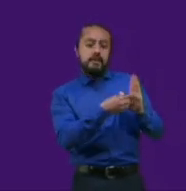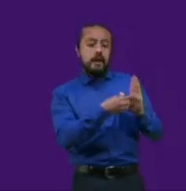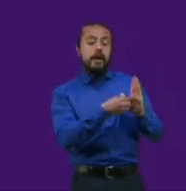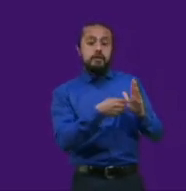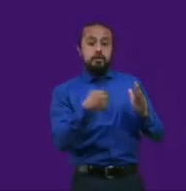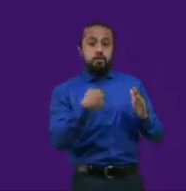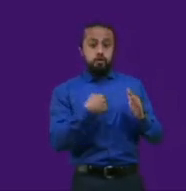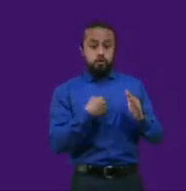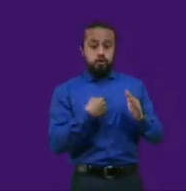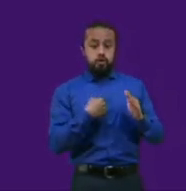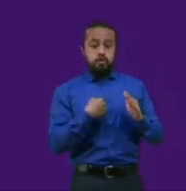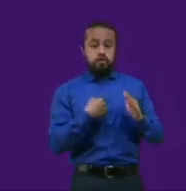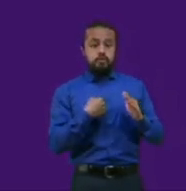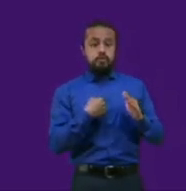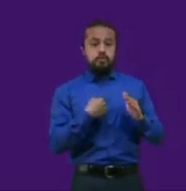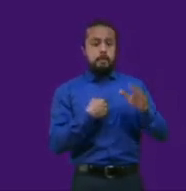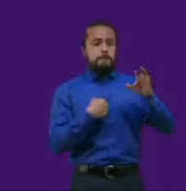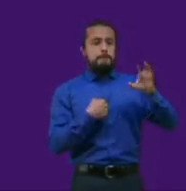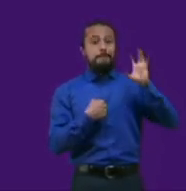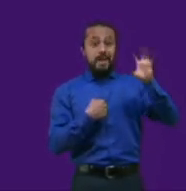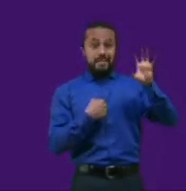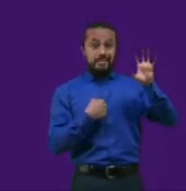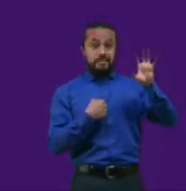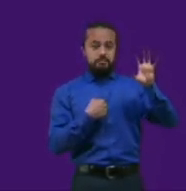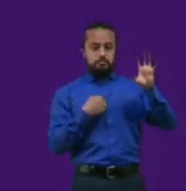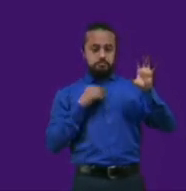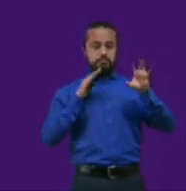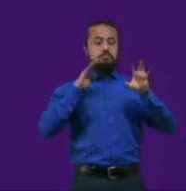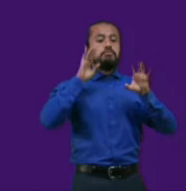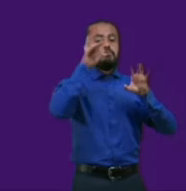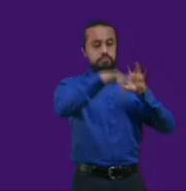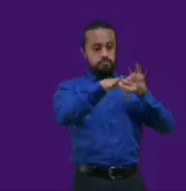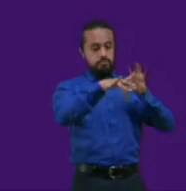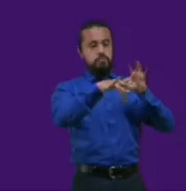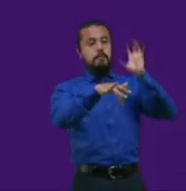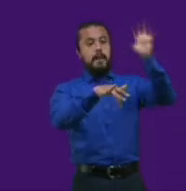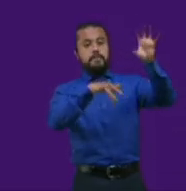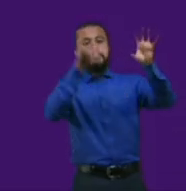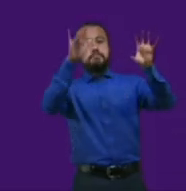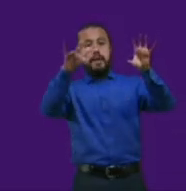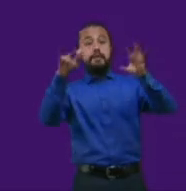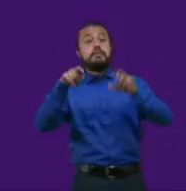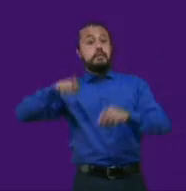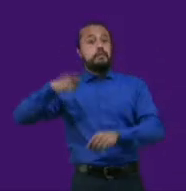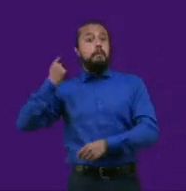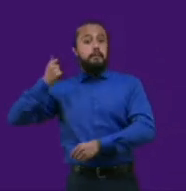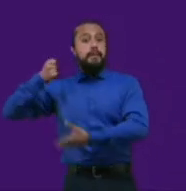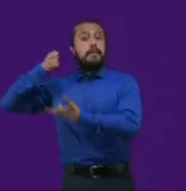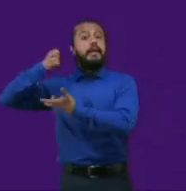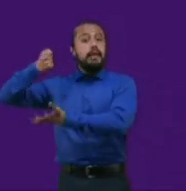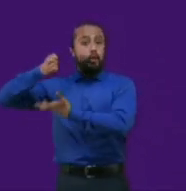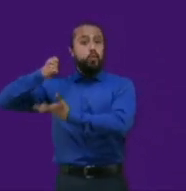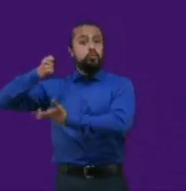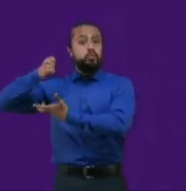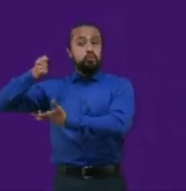que implica tener unos recursos dentro de la compañía muy grandes.